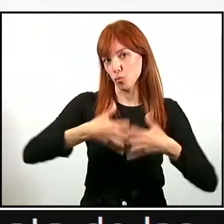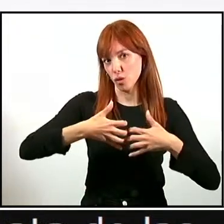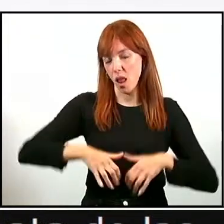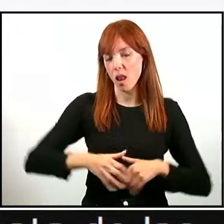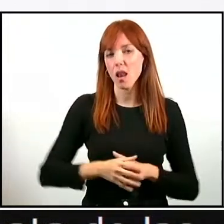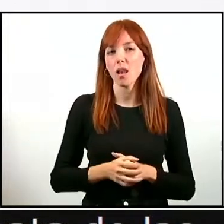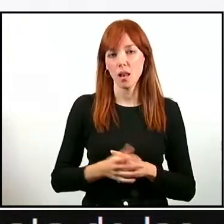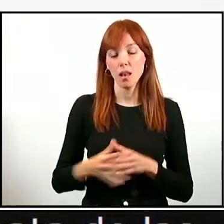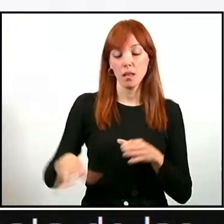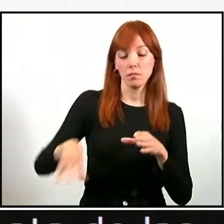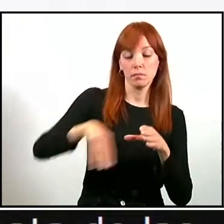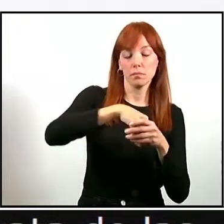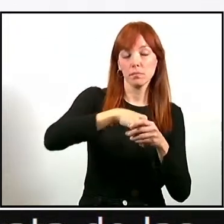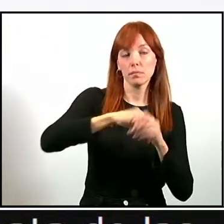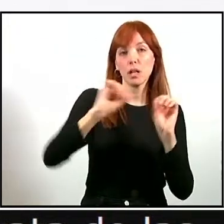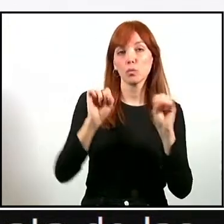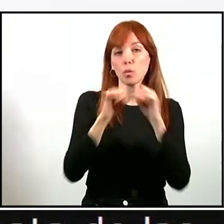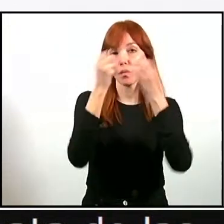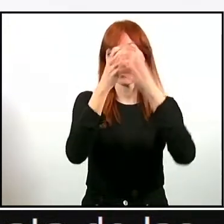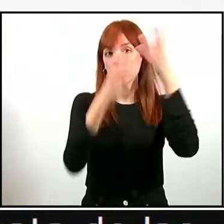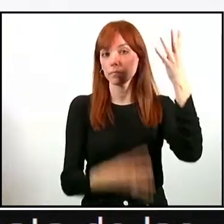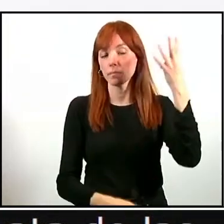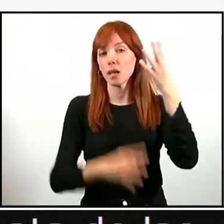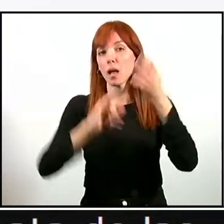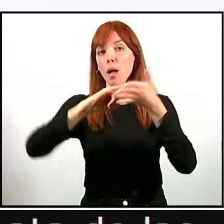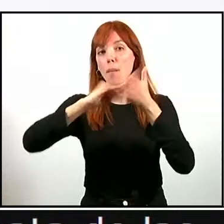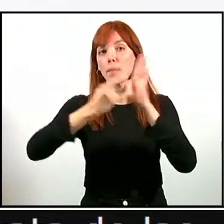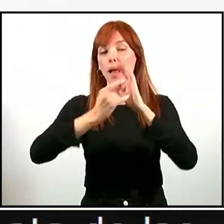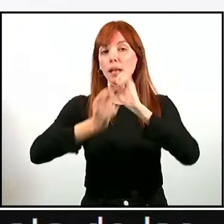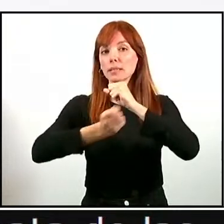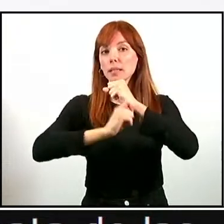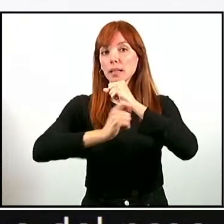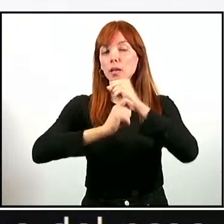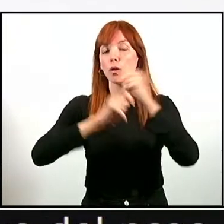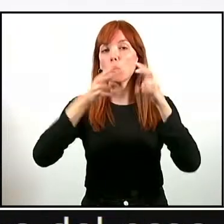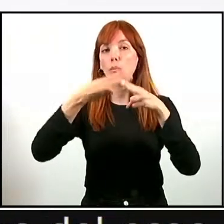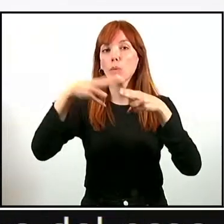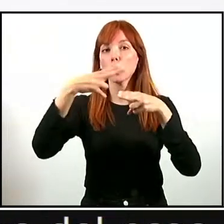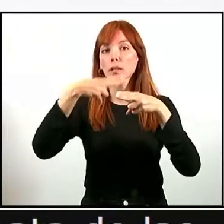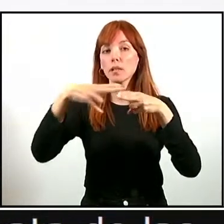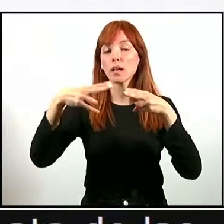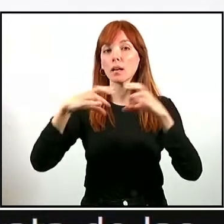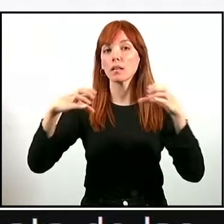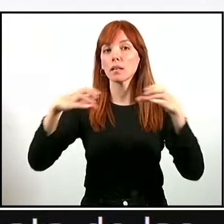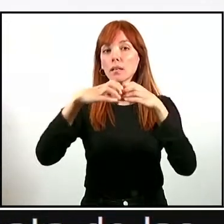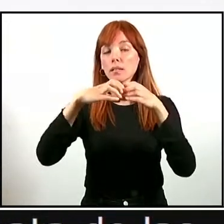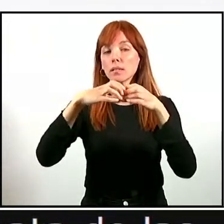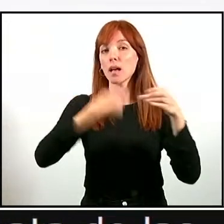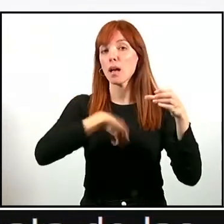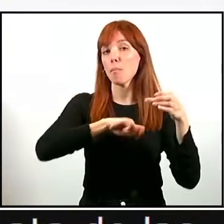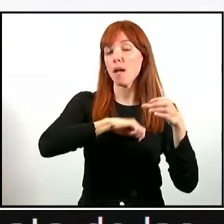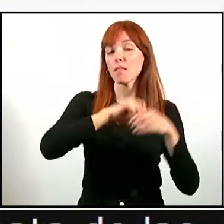las actuaciones incluidas en el Plan Estratégico de la Política Agraria Comunitaria de España